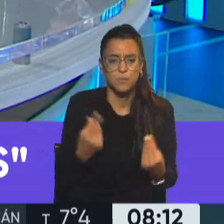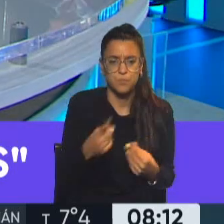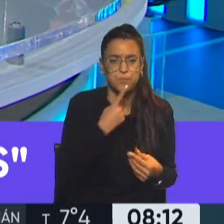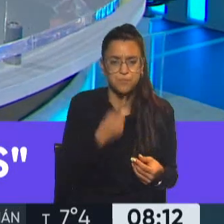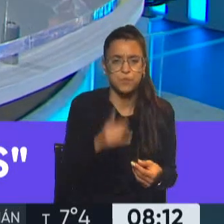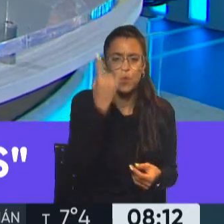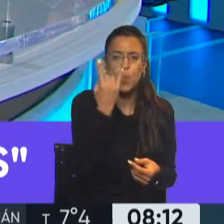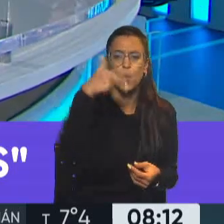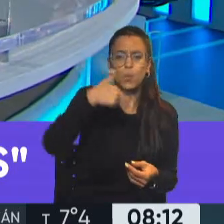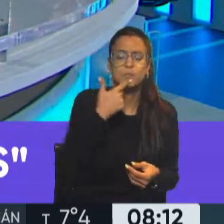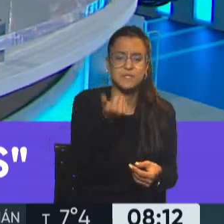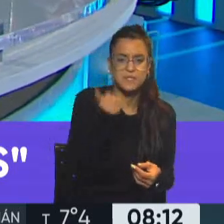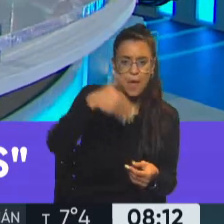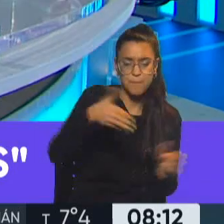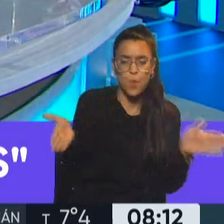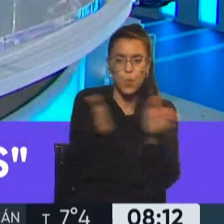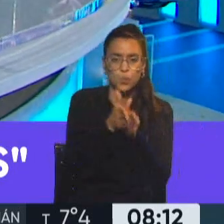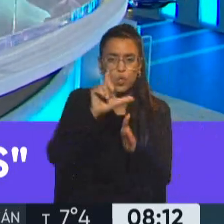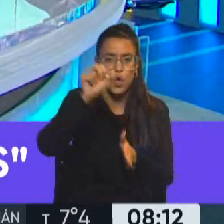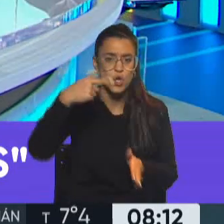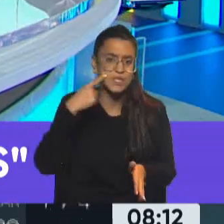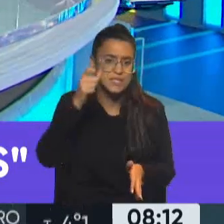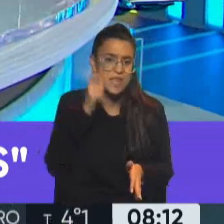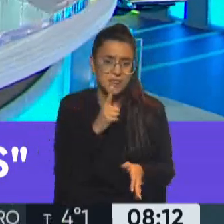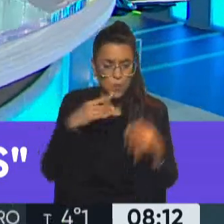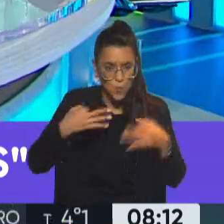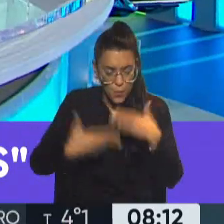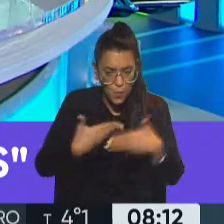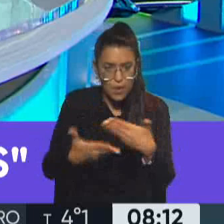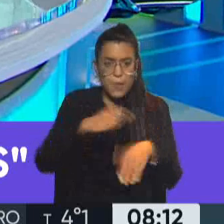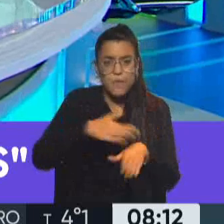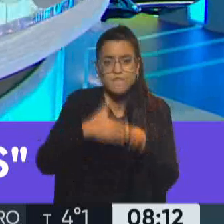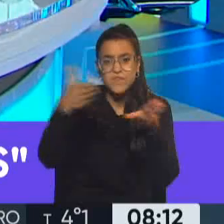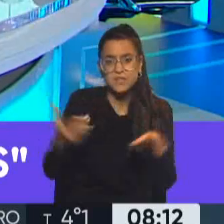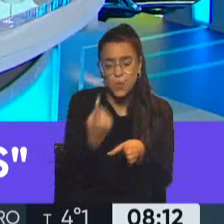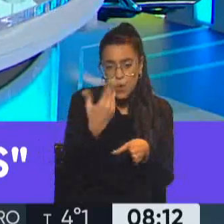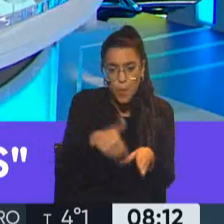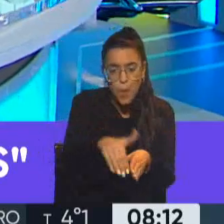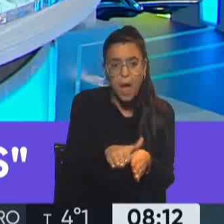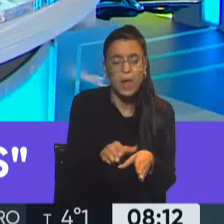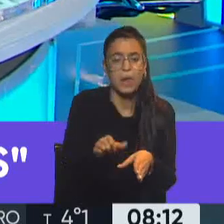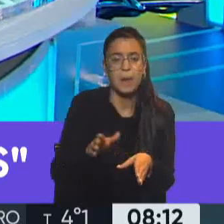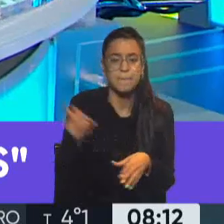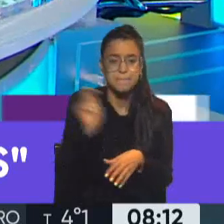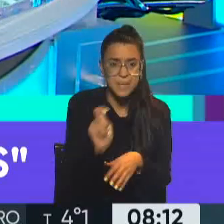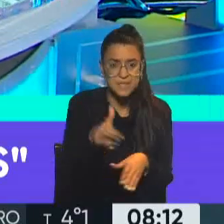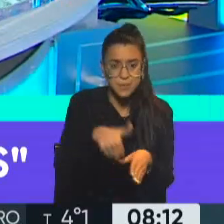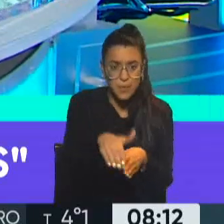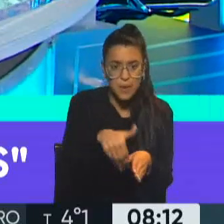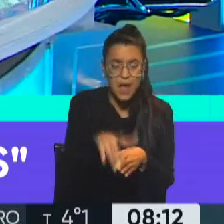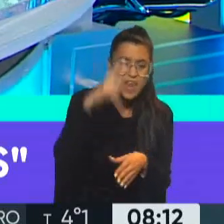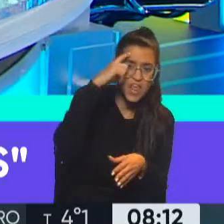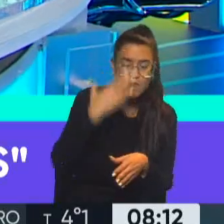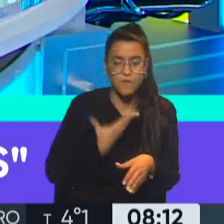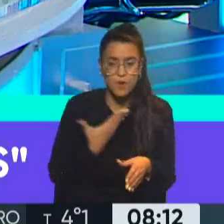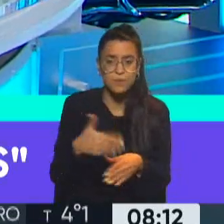la UNSAM con el CONICET viene muy bien y que estaría entrando en fase 1 en los primeros meses del año, si no me equivoco, en enero,